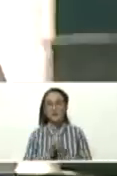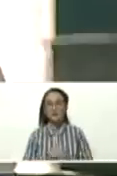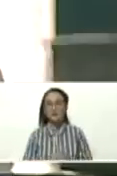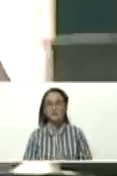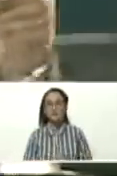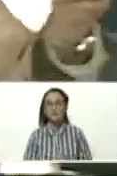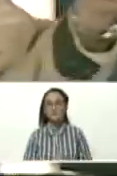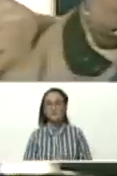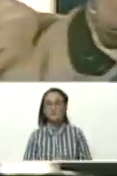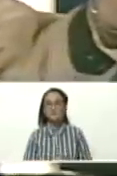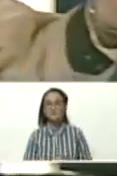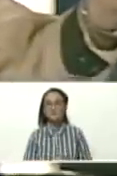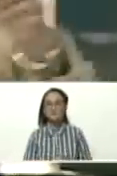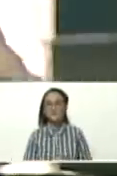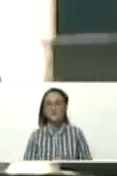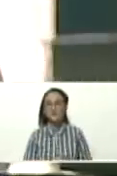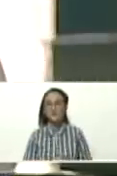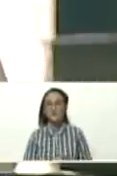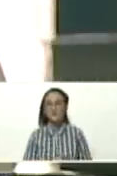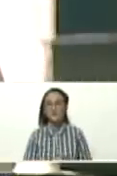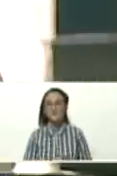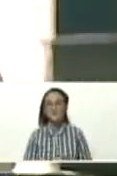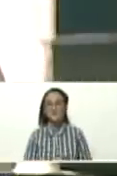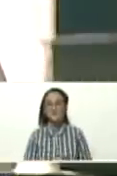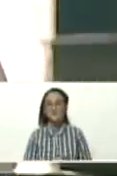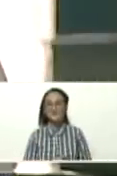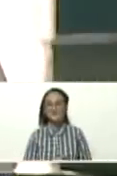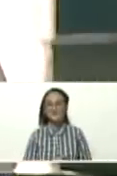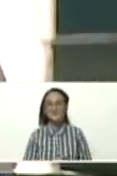tanto como mi negra Cilia, Cilitica.